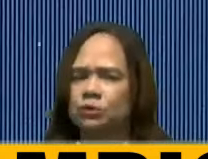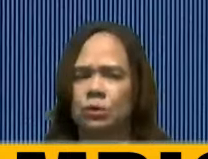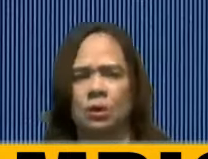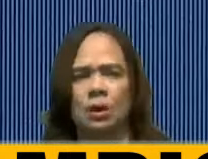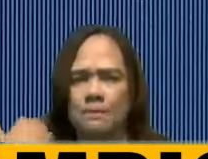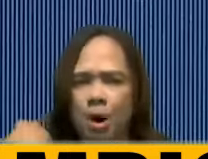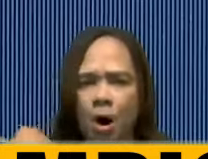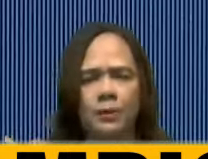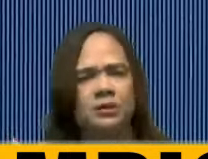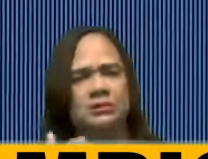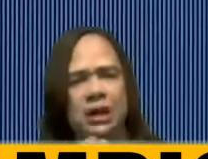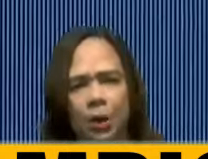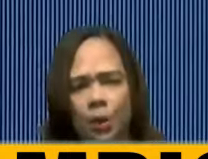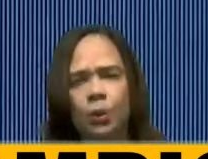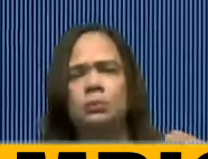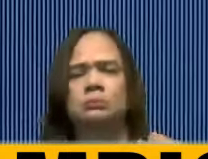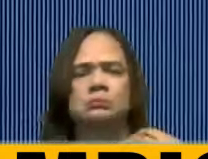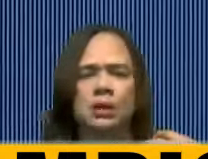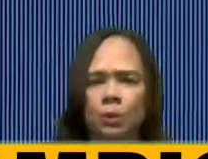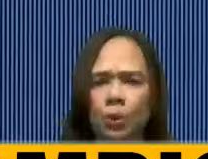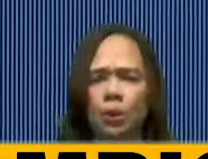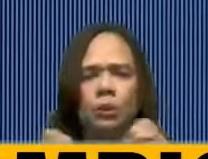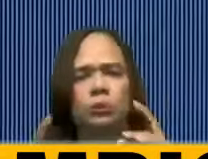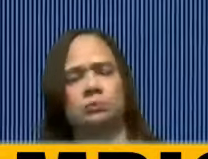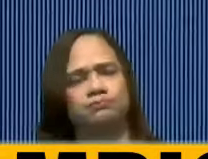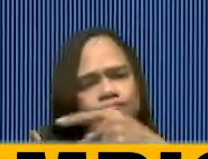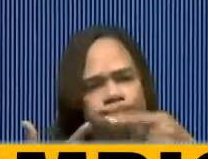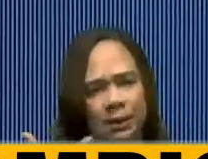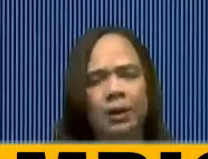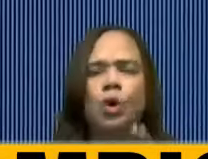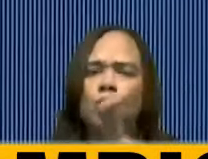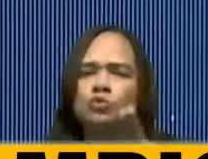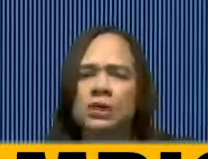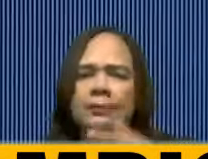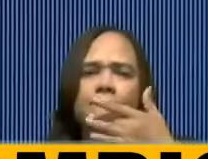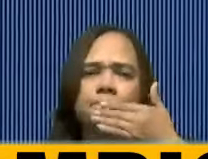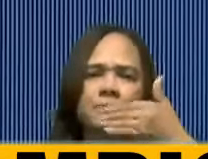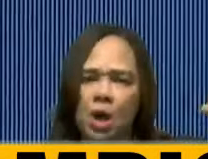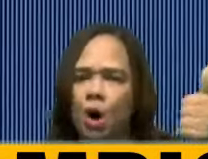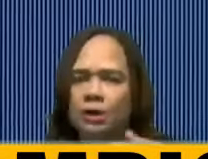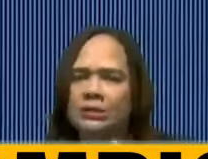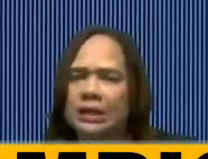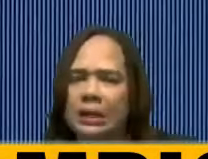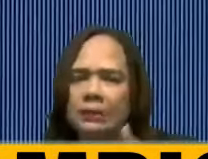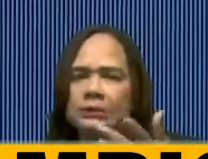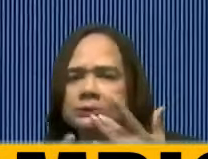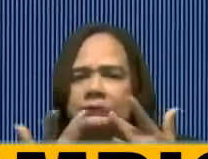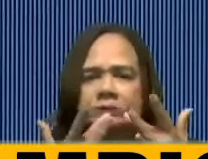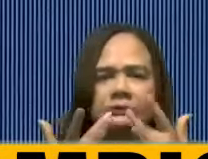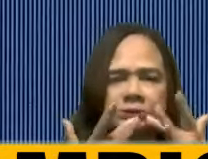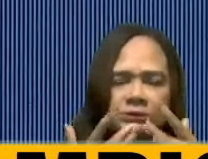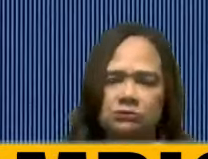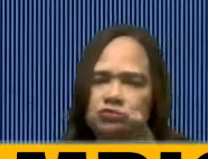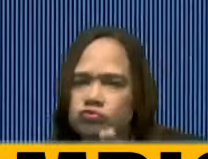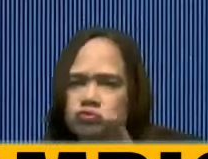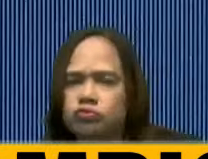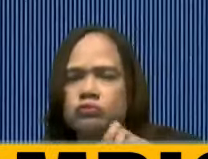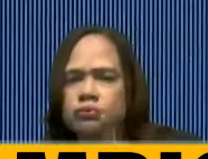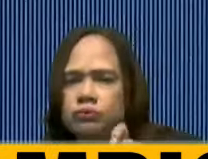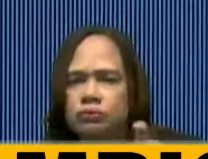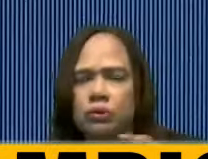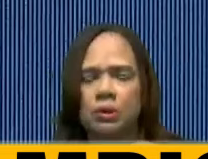anunció el presidente todos los ahorros que se produzcan de todo esto que sigmon ha presentado serán destinados a temas